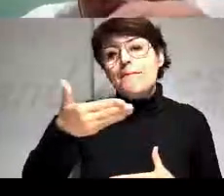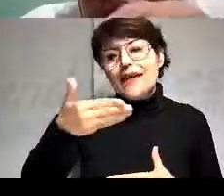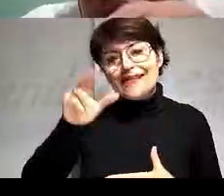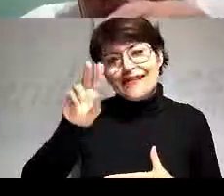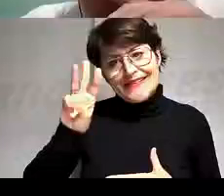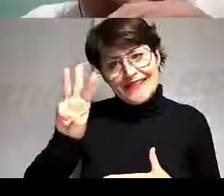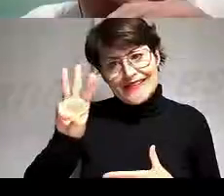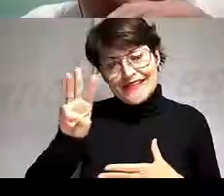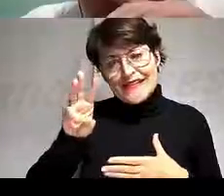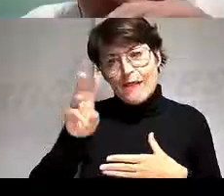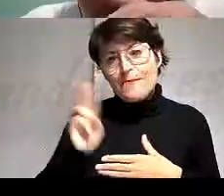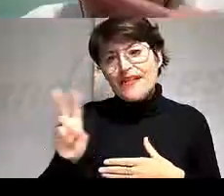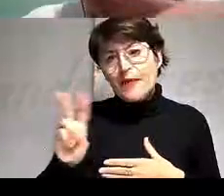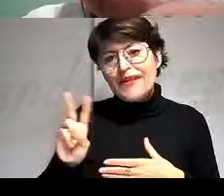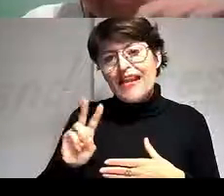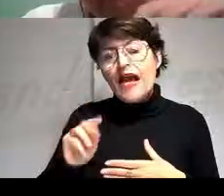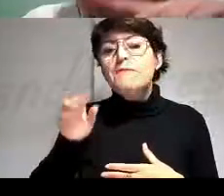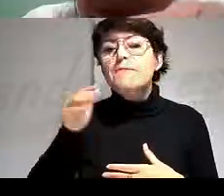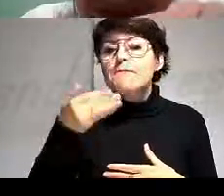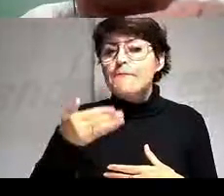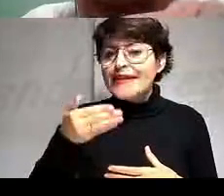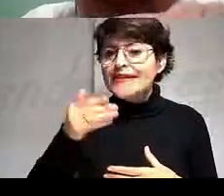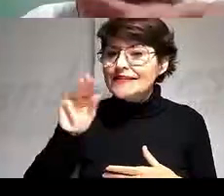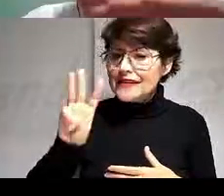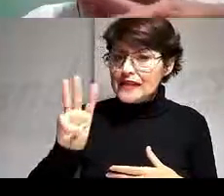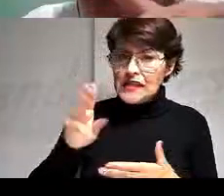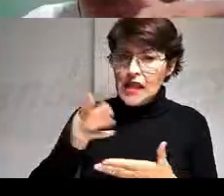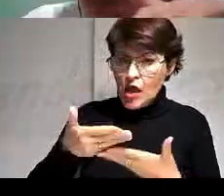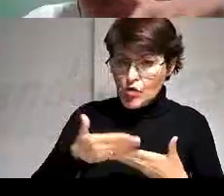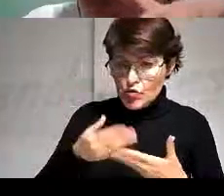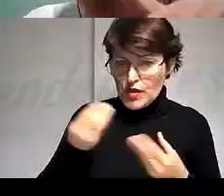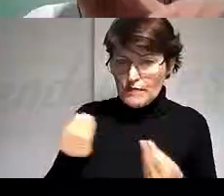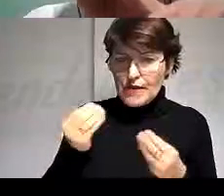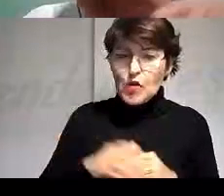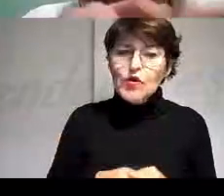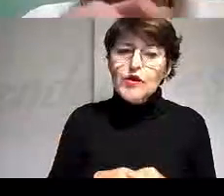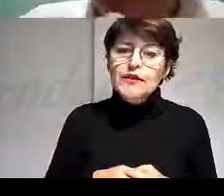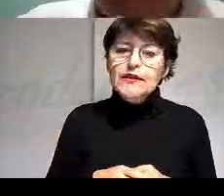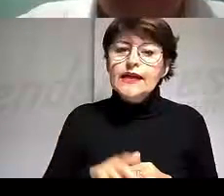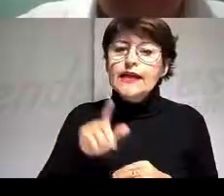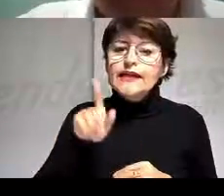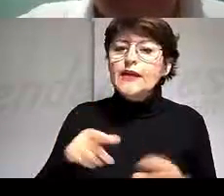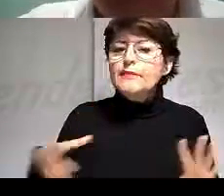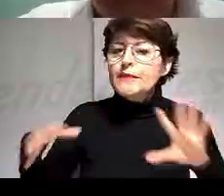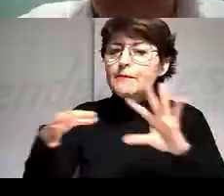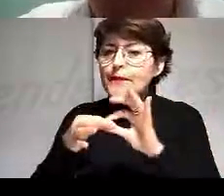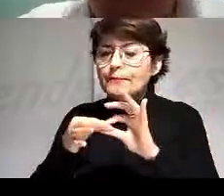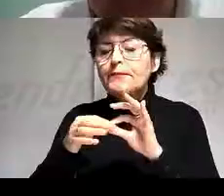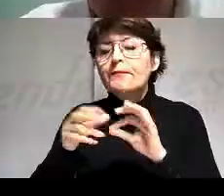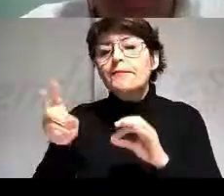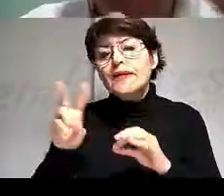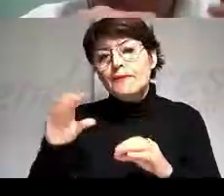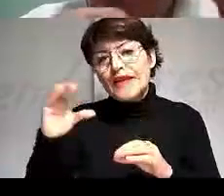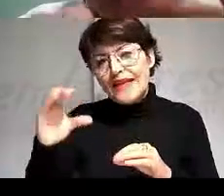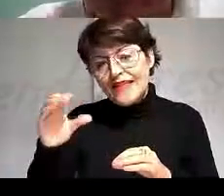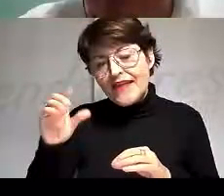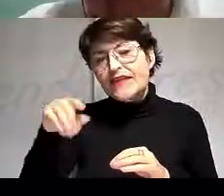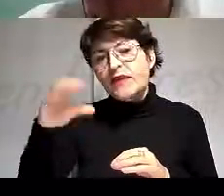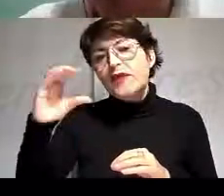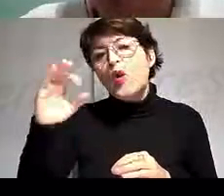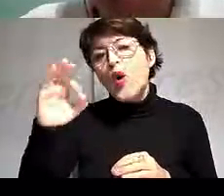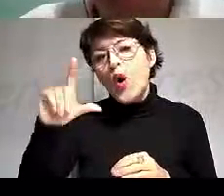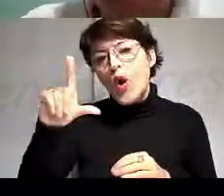en ese sentido. Además, la B3 también actúa como cofactor de la vitamina C y la síntesis de colágeno, que en